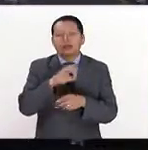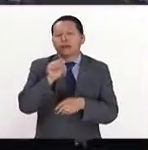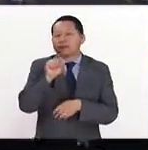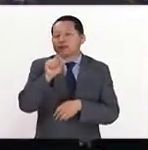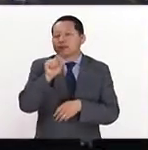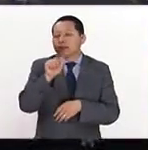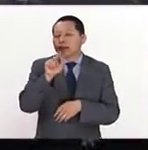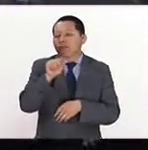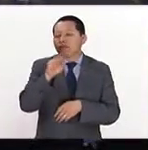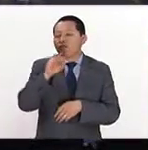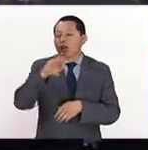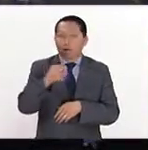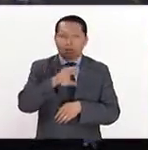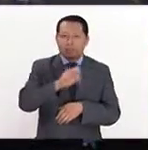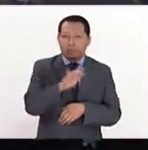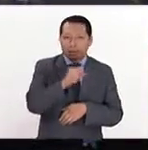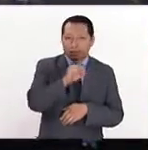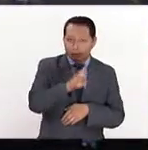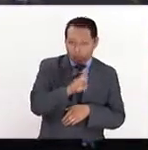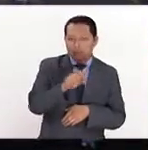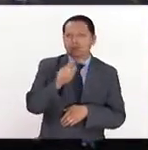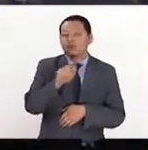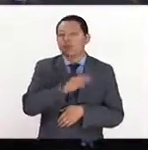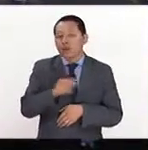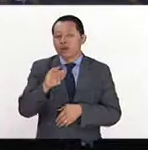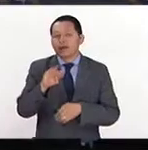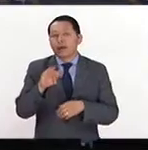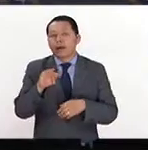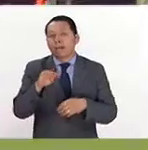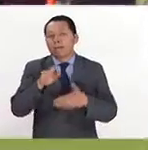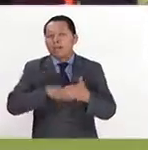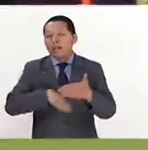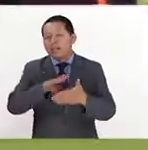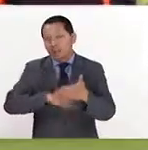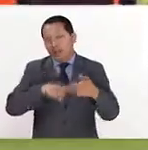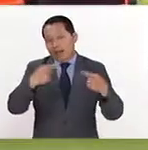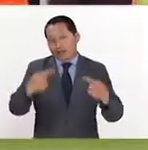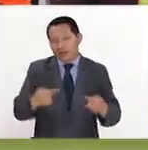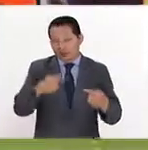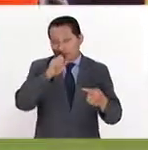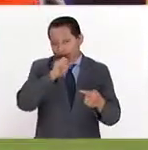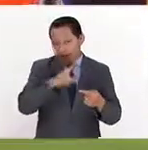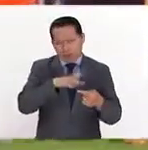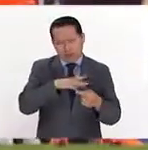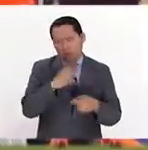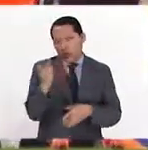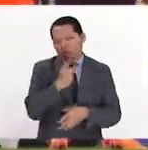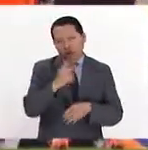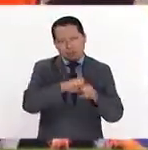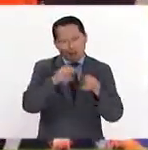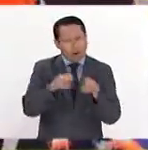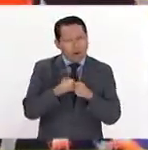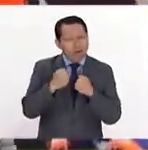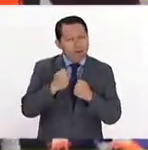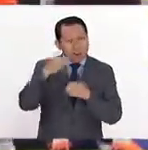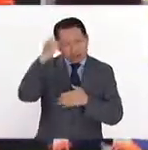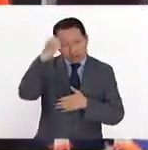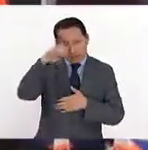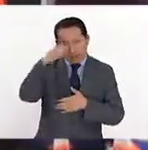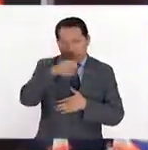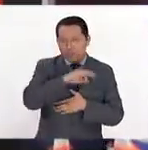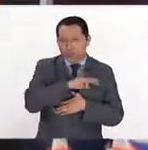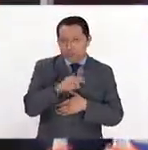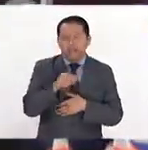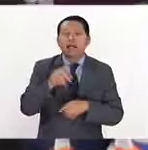Stamford Bridge, Chelsea en contra del Barcelona. Ambos equipos con gran experiencia y bueno, difícil